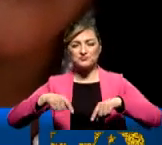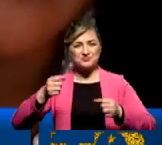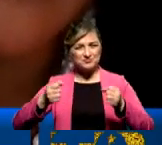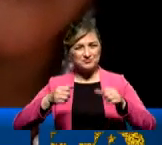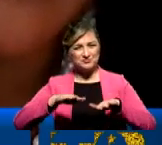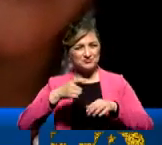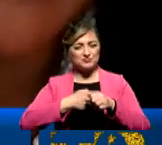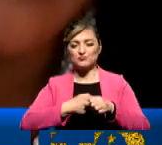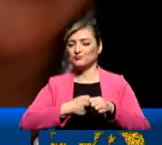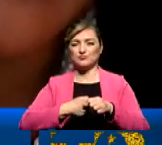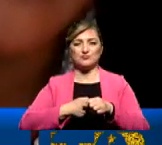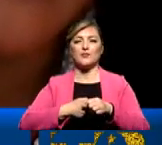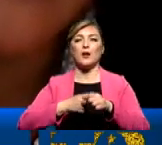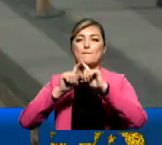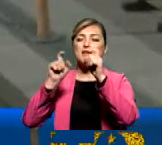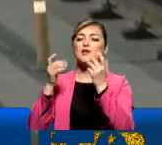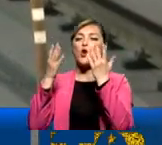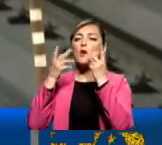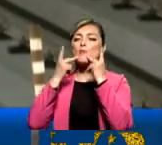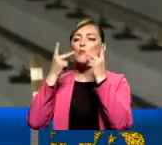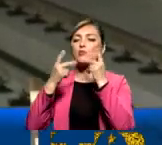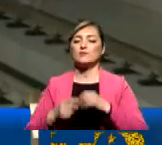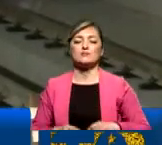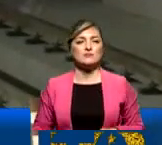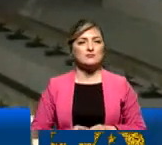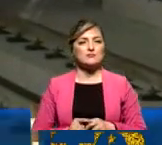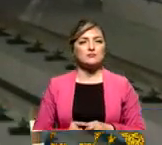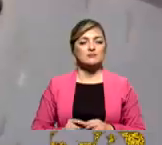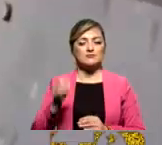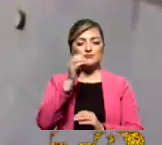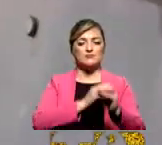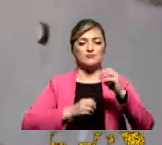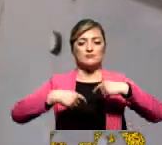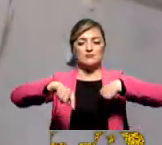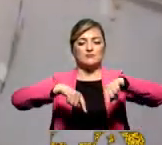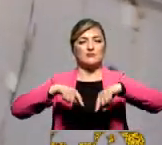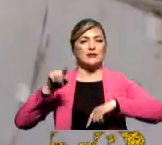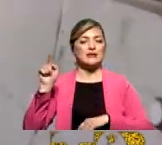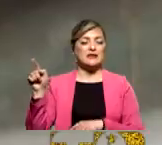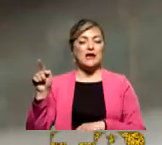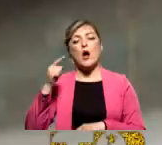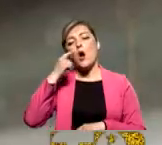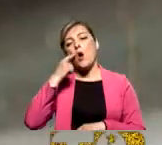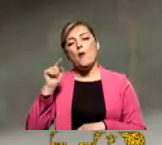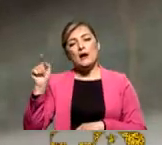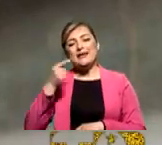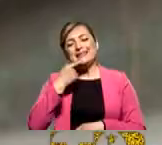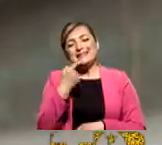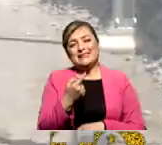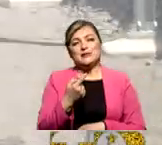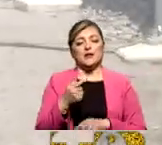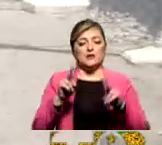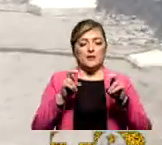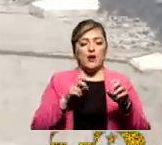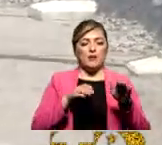que ver incluso con la empresa de obras públicas y movilidad. Desde el Observatorio de Movilidad, Cristóbal Buendía considera que esta renuncia afecta nuevamente los temas